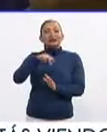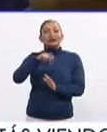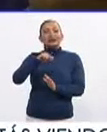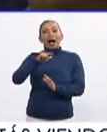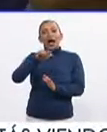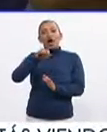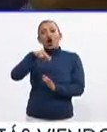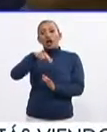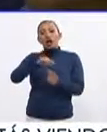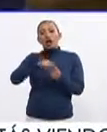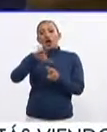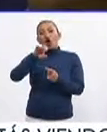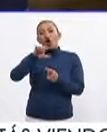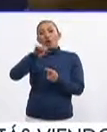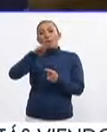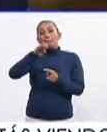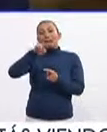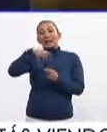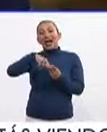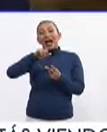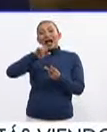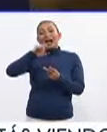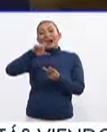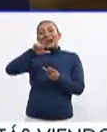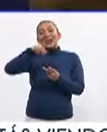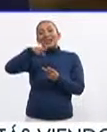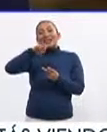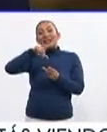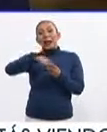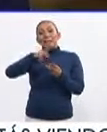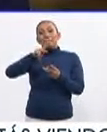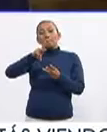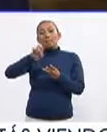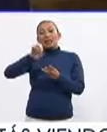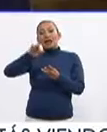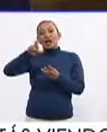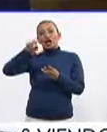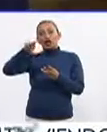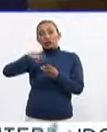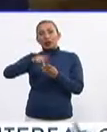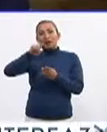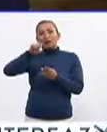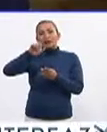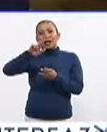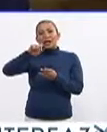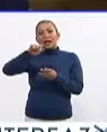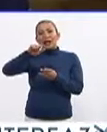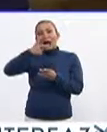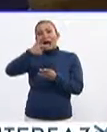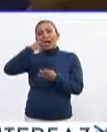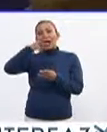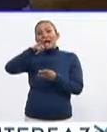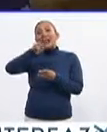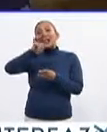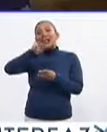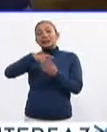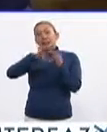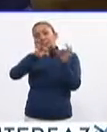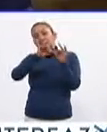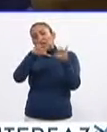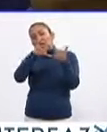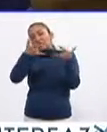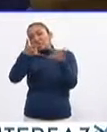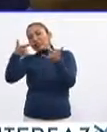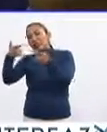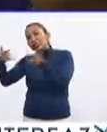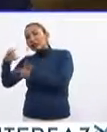Pantalone, Colombina, Arlequino, Pierrot, Tartaglia, ¿no? Se va contando esa